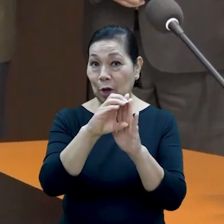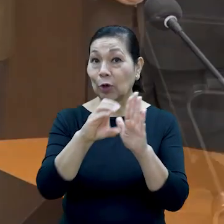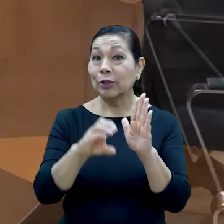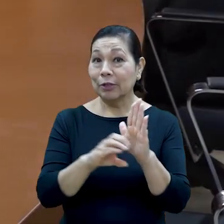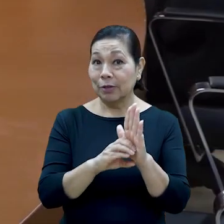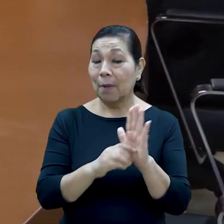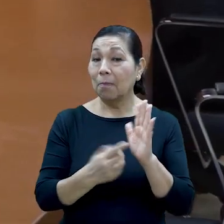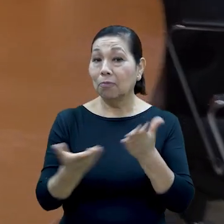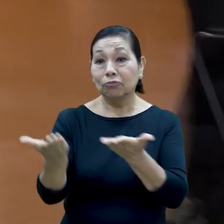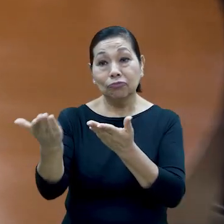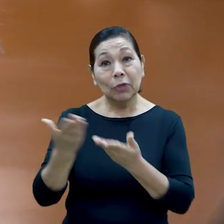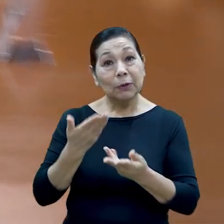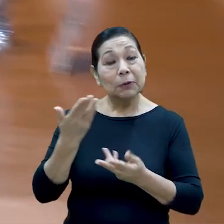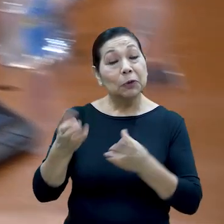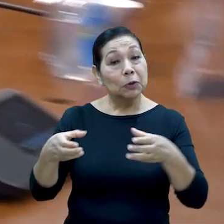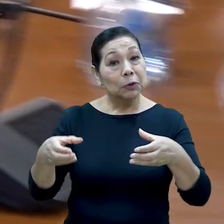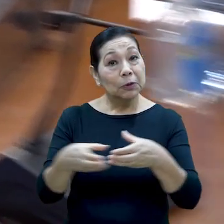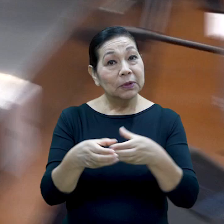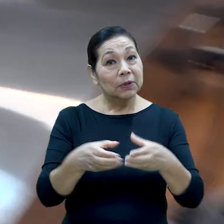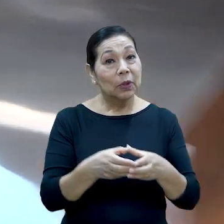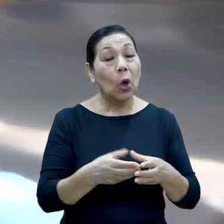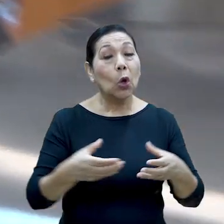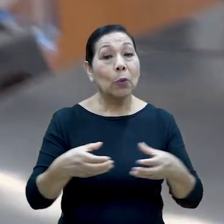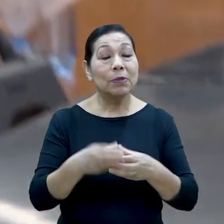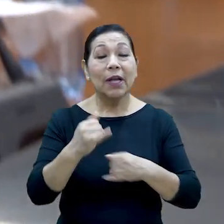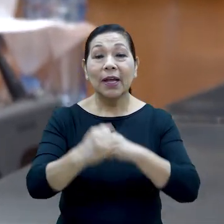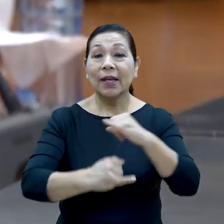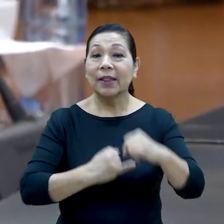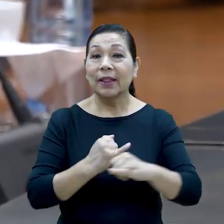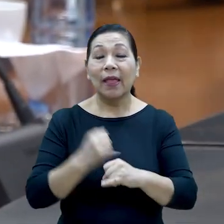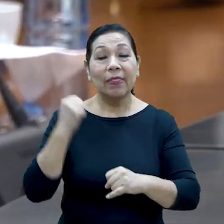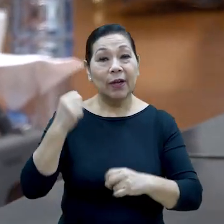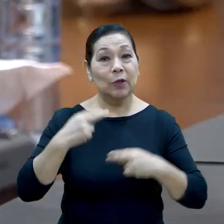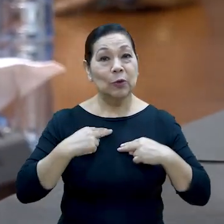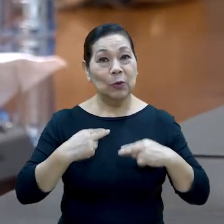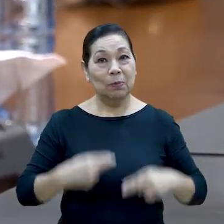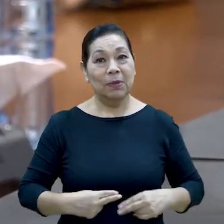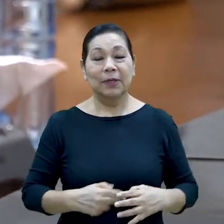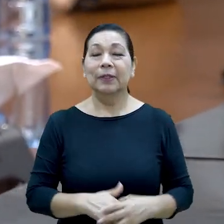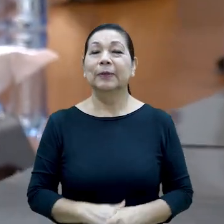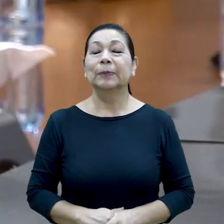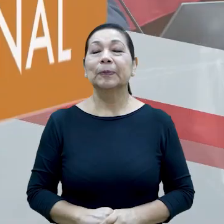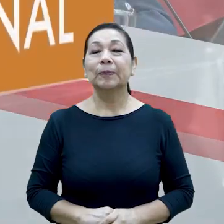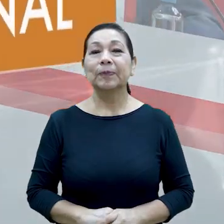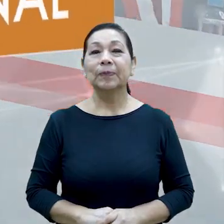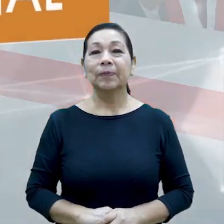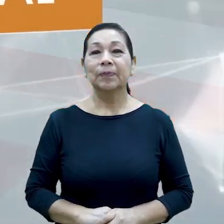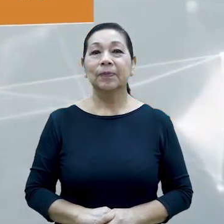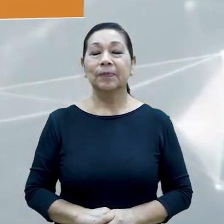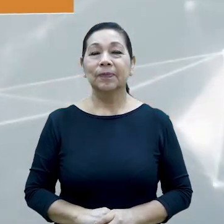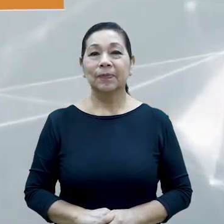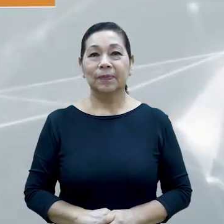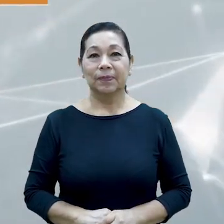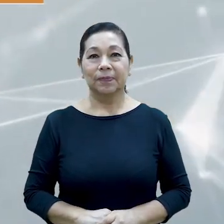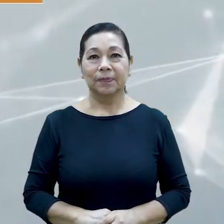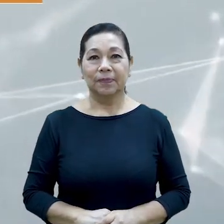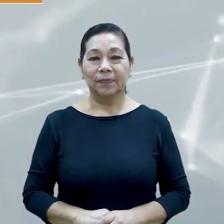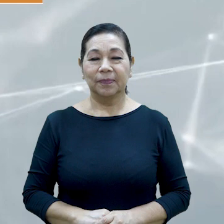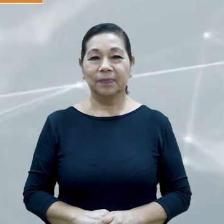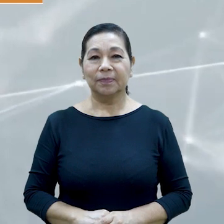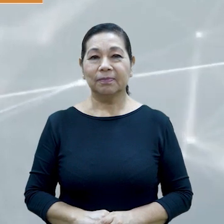Tribunal Constitucional reciben visita de comisionado de la Comisión Interamericana de Derechos Humanos.